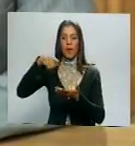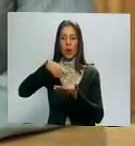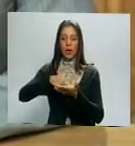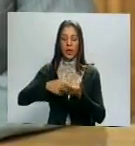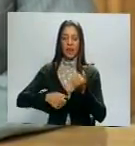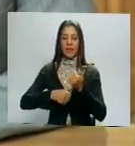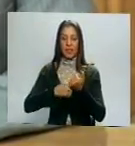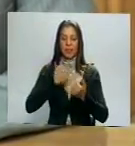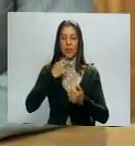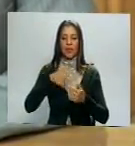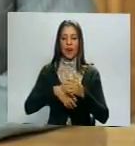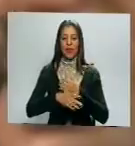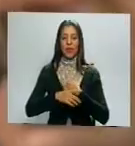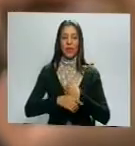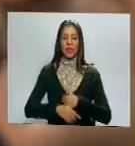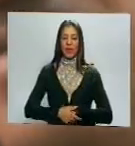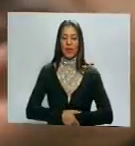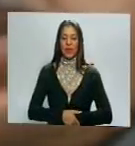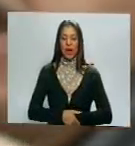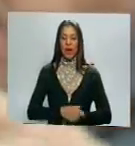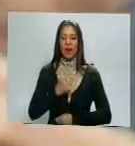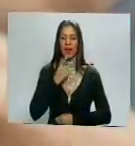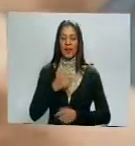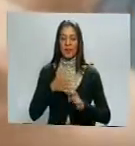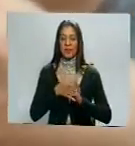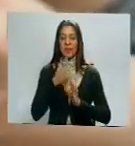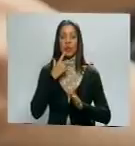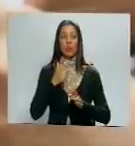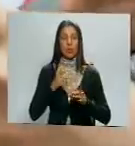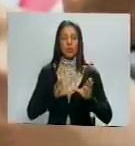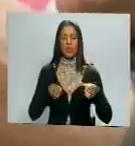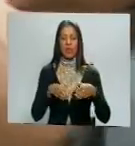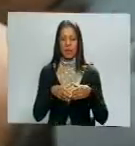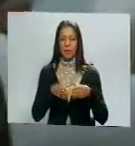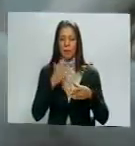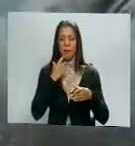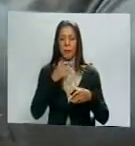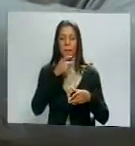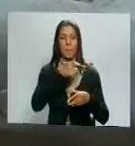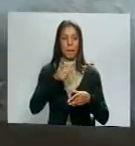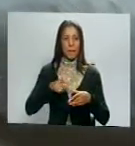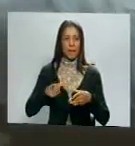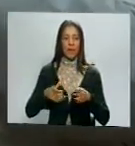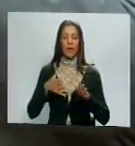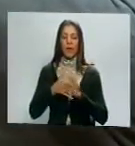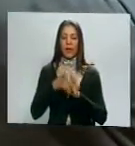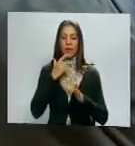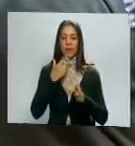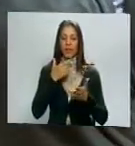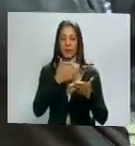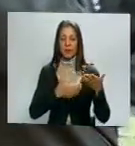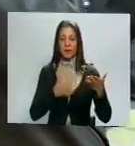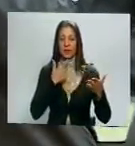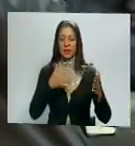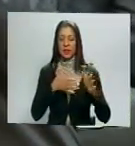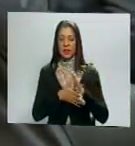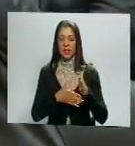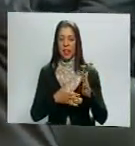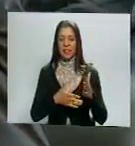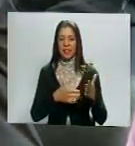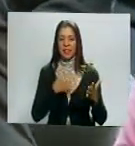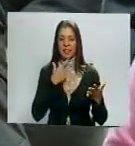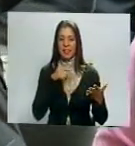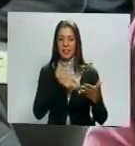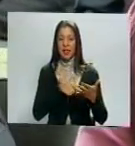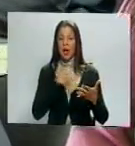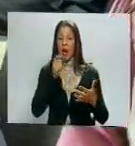punto, el primer vicepresidente designó una comisión integrada por los constituyentes Ramón Magallanes Vanessa Montero, César Galipo y Gerardo